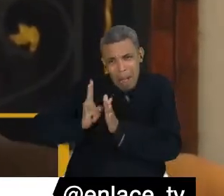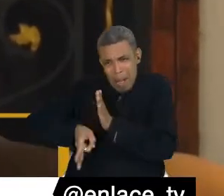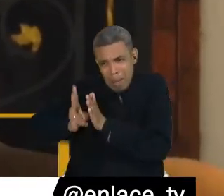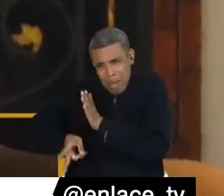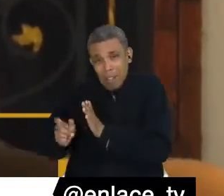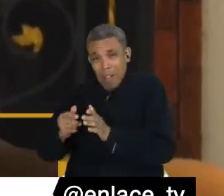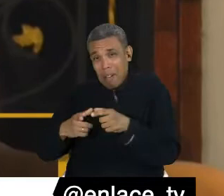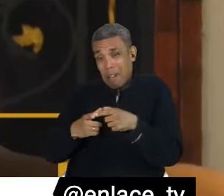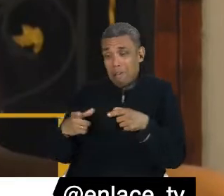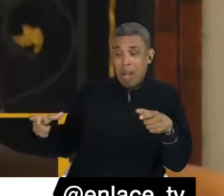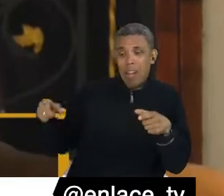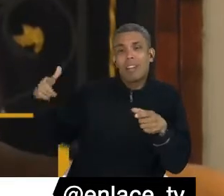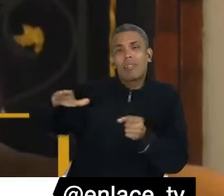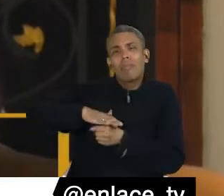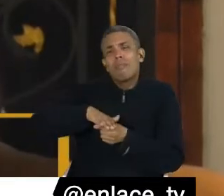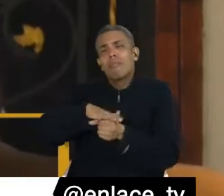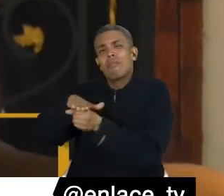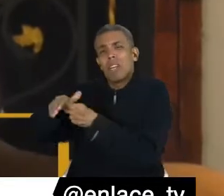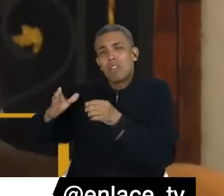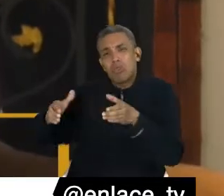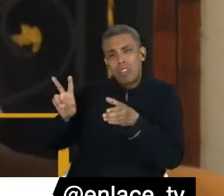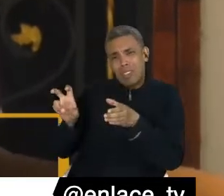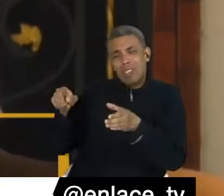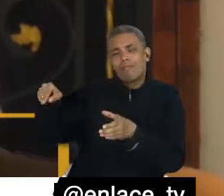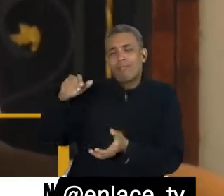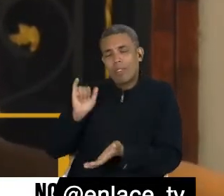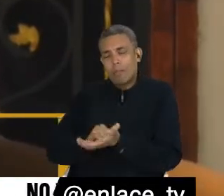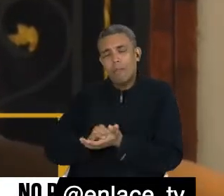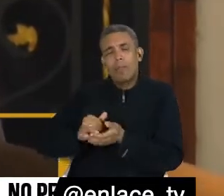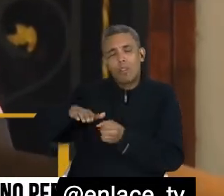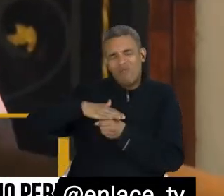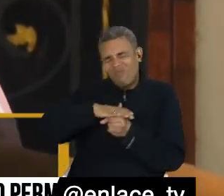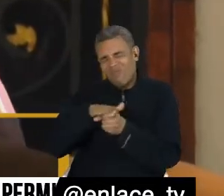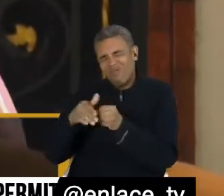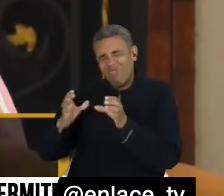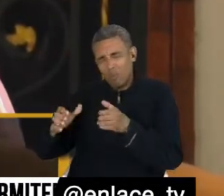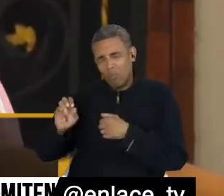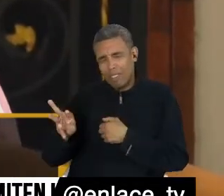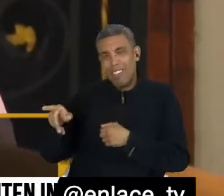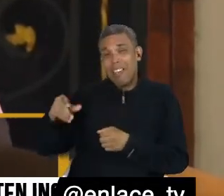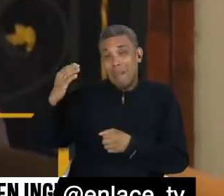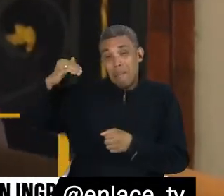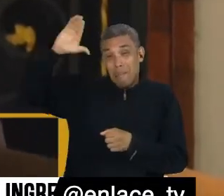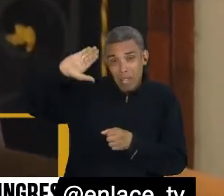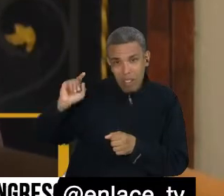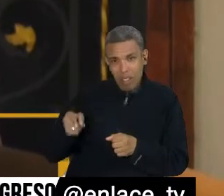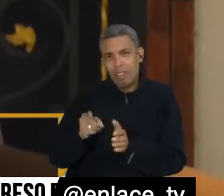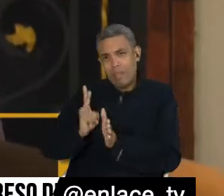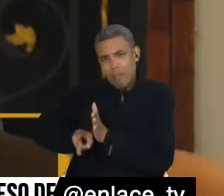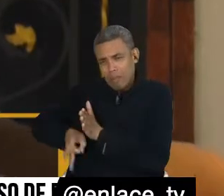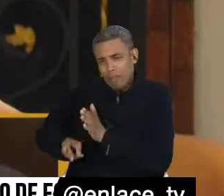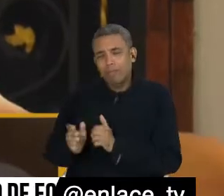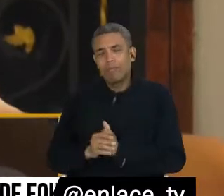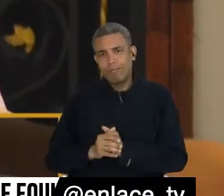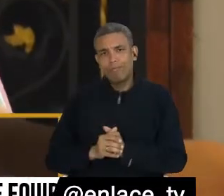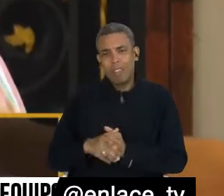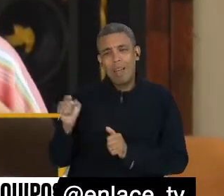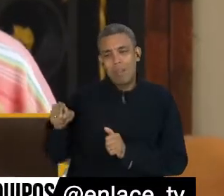ha presentado en la ciudad ha sido en nuestra comuna 3. Antier nomás, a las 10:30 de la noche,